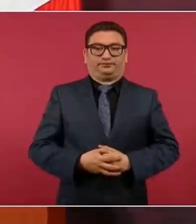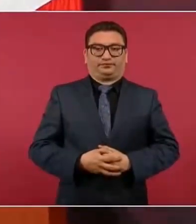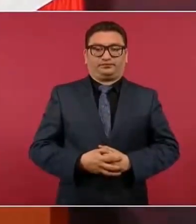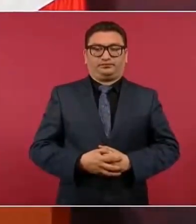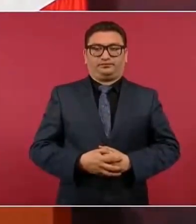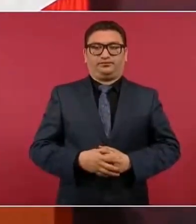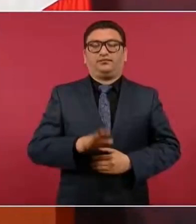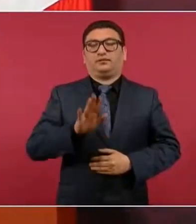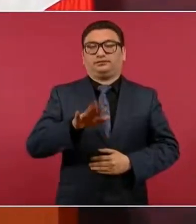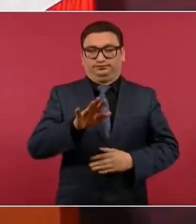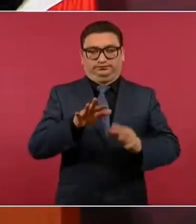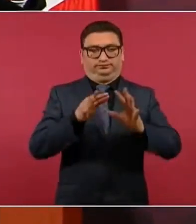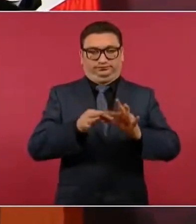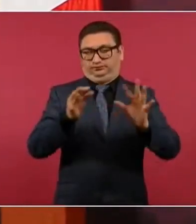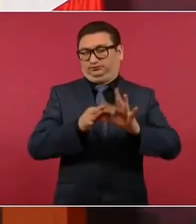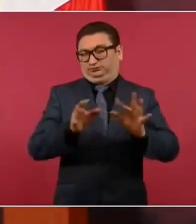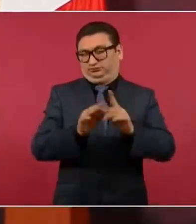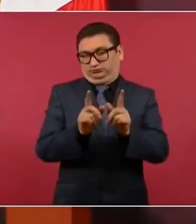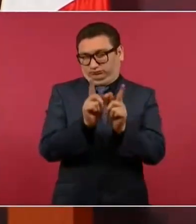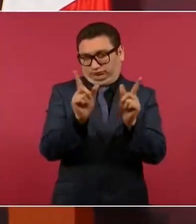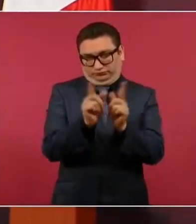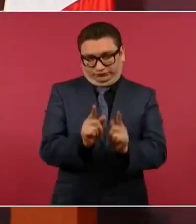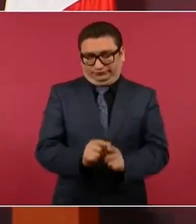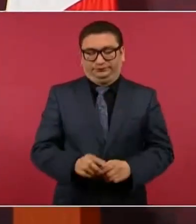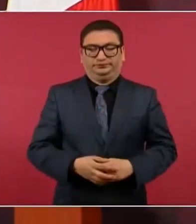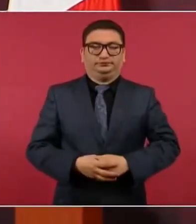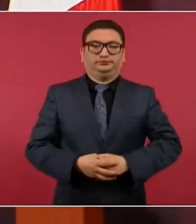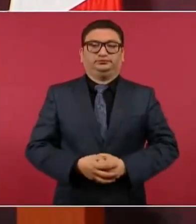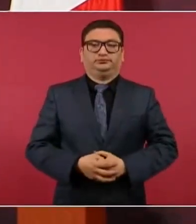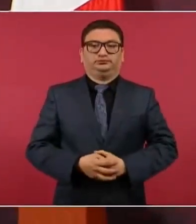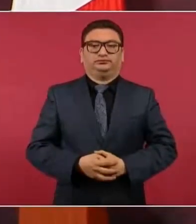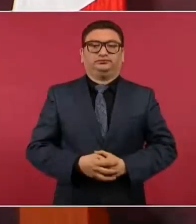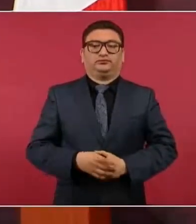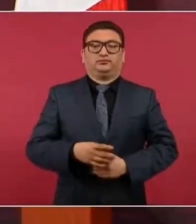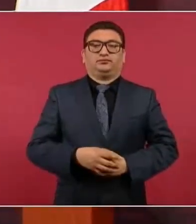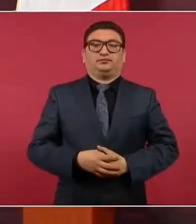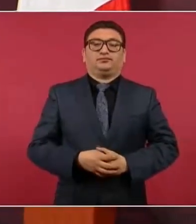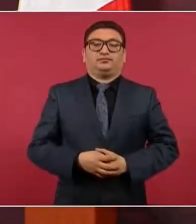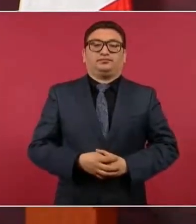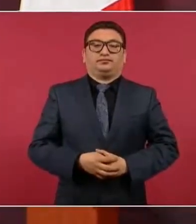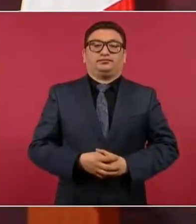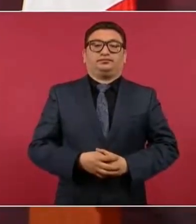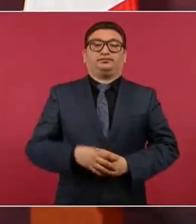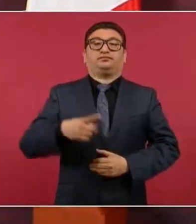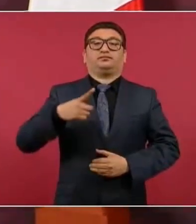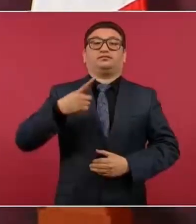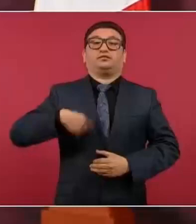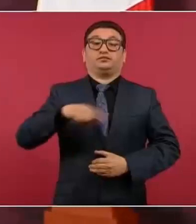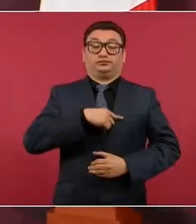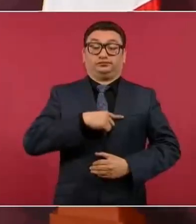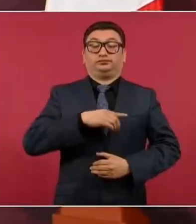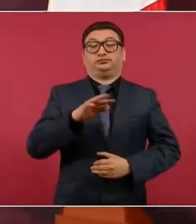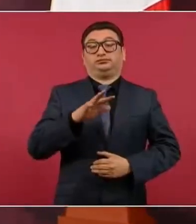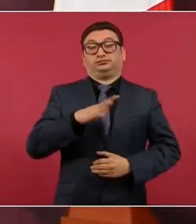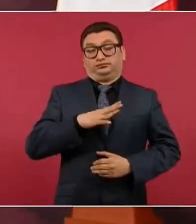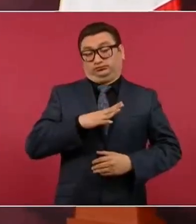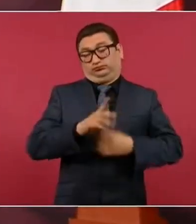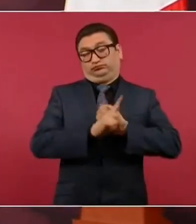Explico de manera sencilla. Nosotros tenemos problemas de